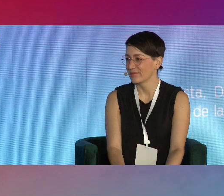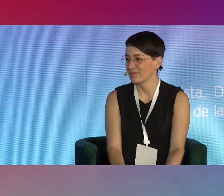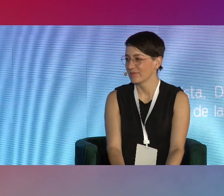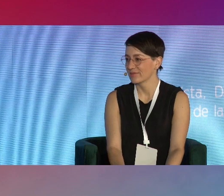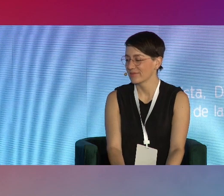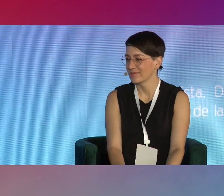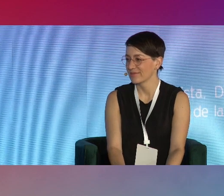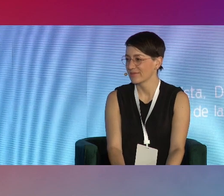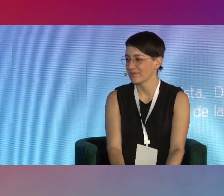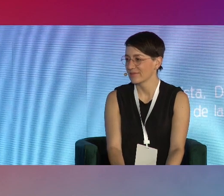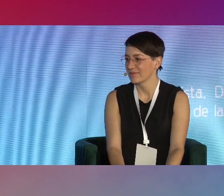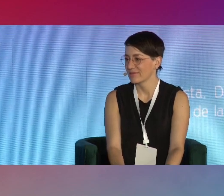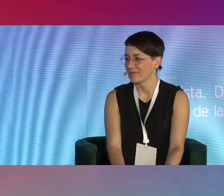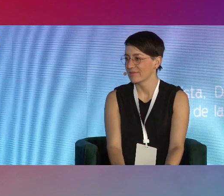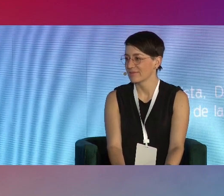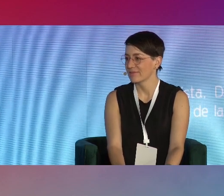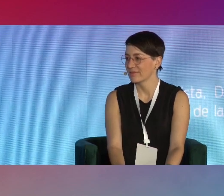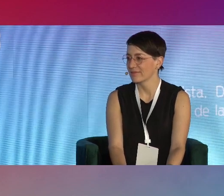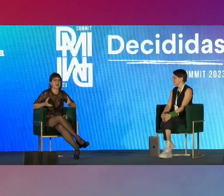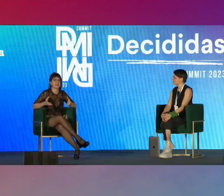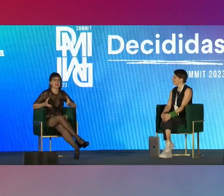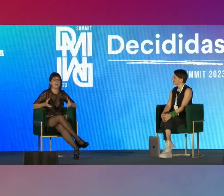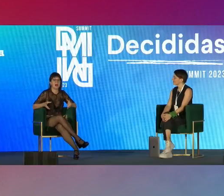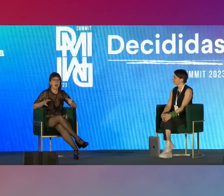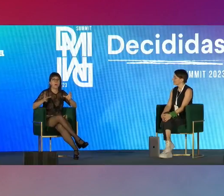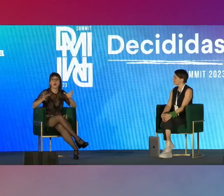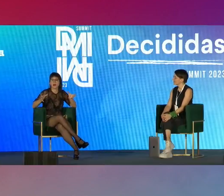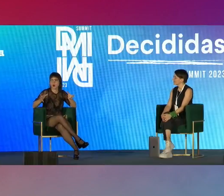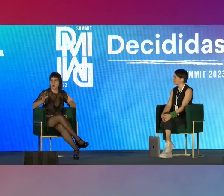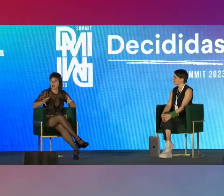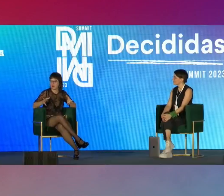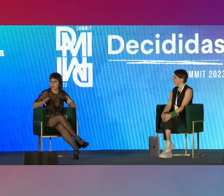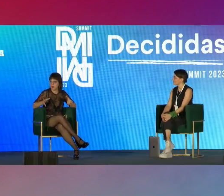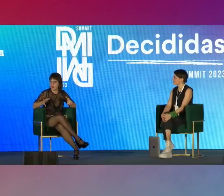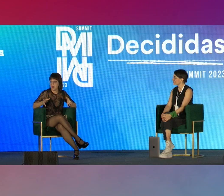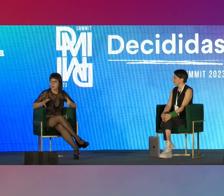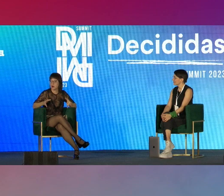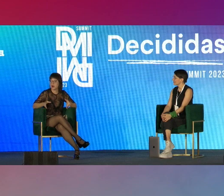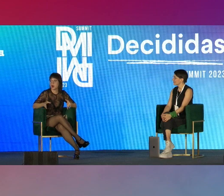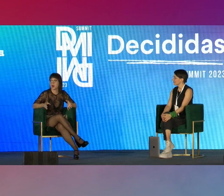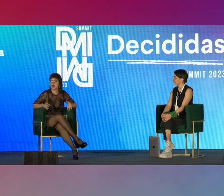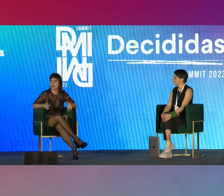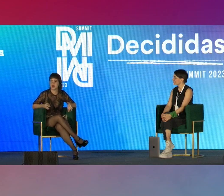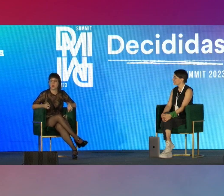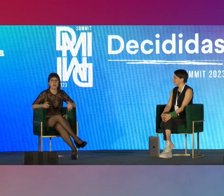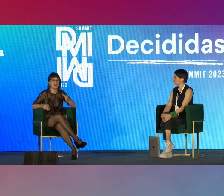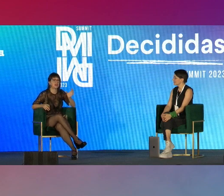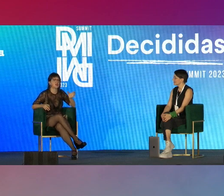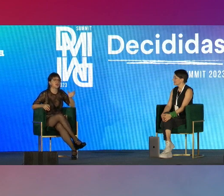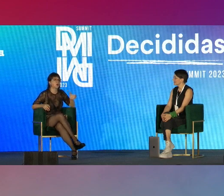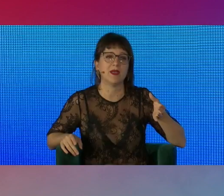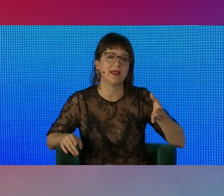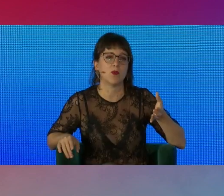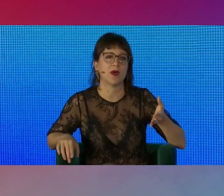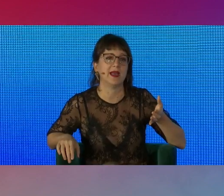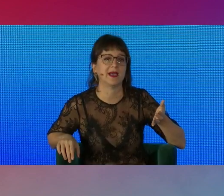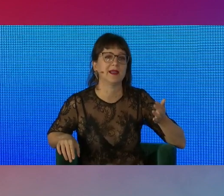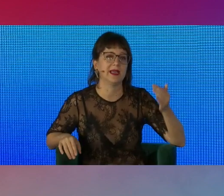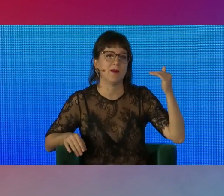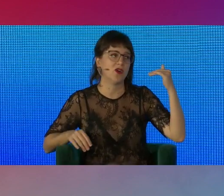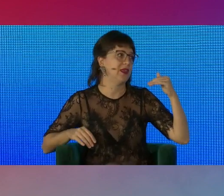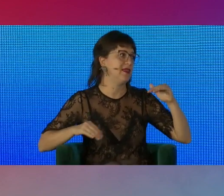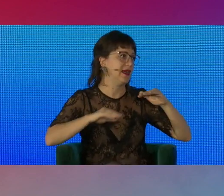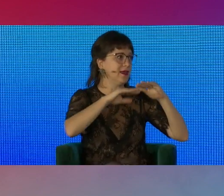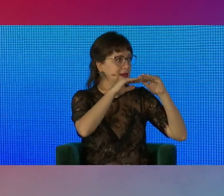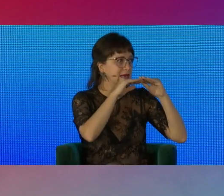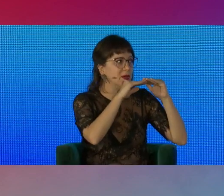que lo que nosotros hicimos es armar un grupo que se llama Mujeres Gobernando. En Mujeres Gobernando éramos 250 mujeres que